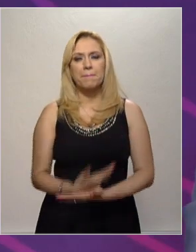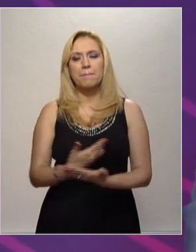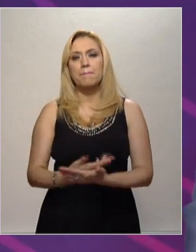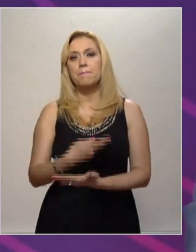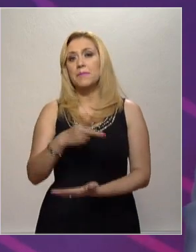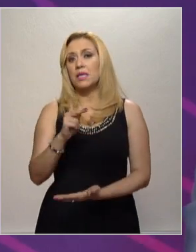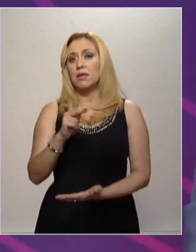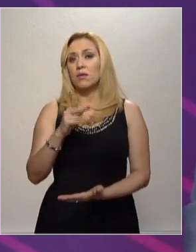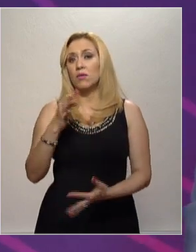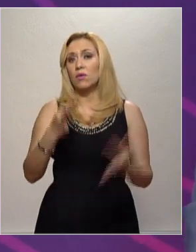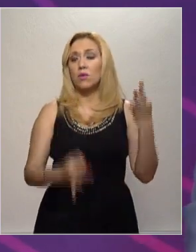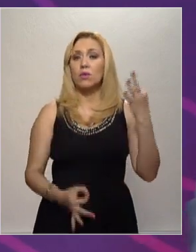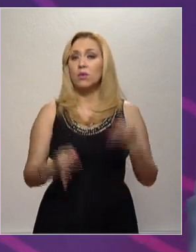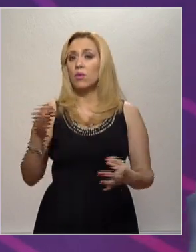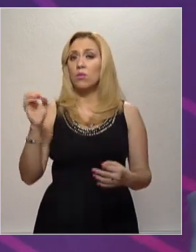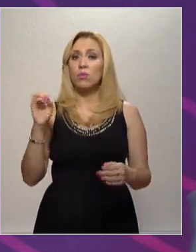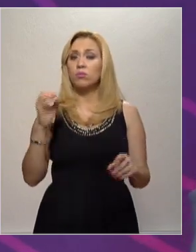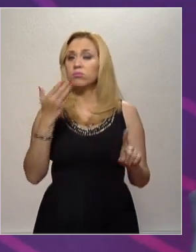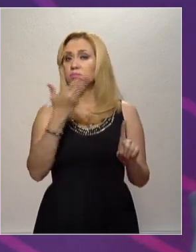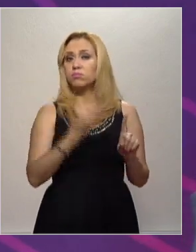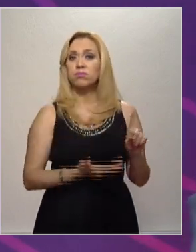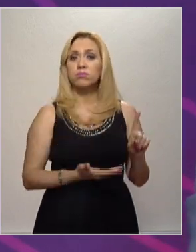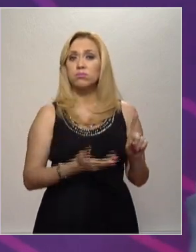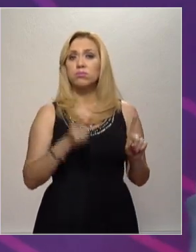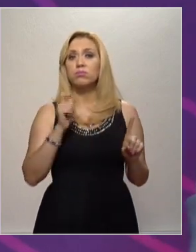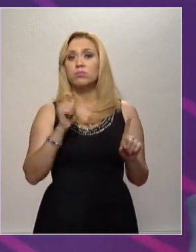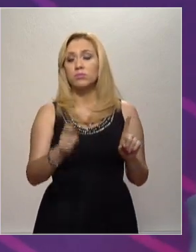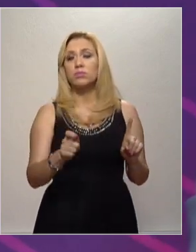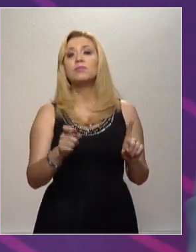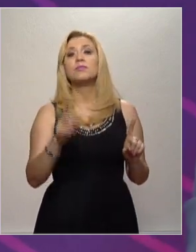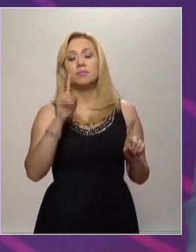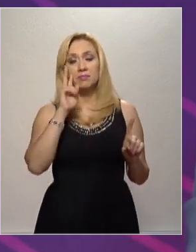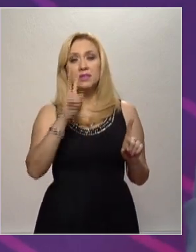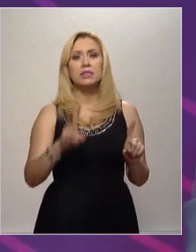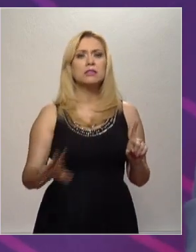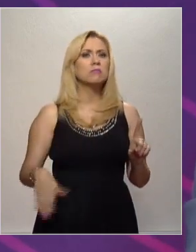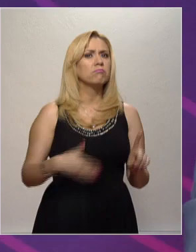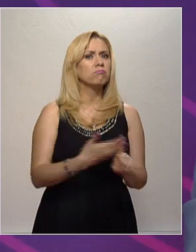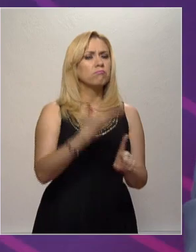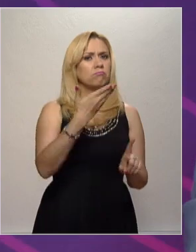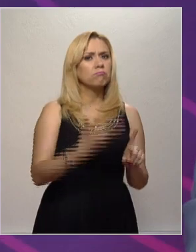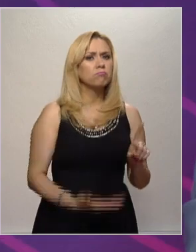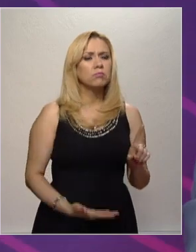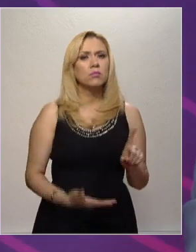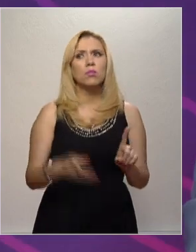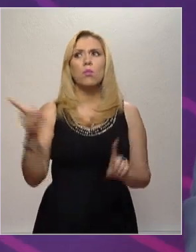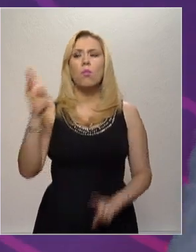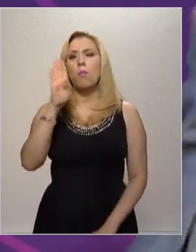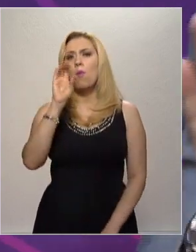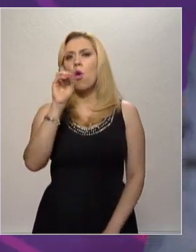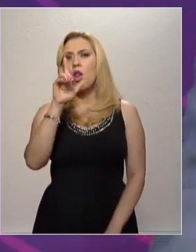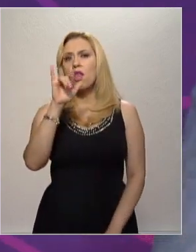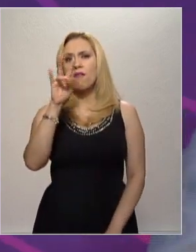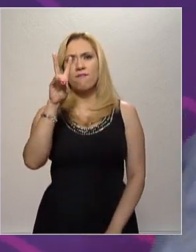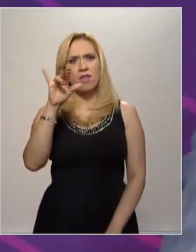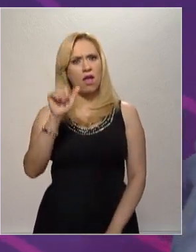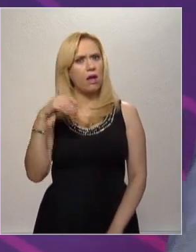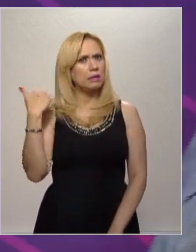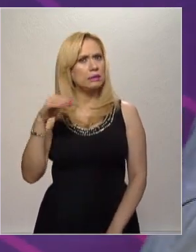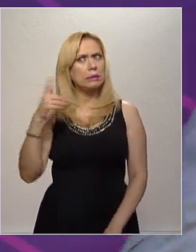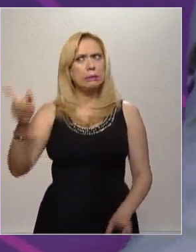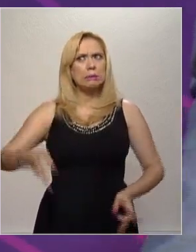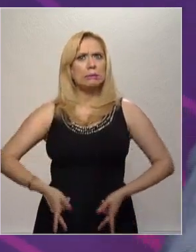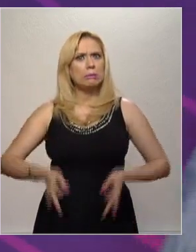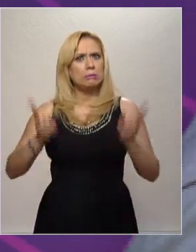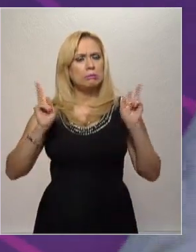no llamó a la violencia obstétrica que se dio ahí como violencia obstétrica, y es el caso IB contra Bolivia. Un caso de esterilización forzada,